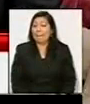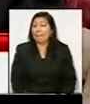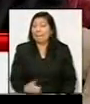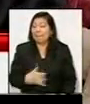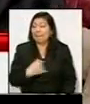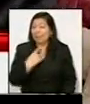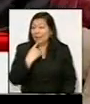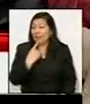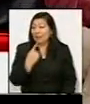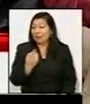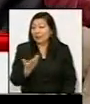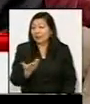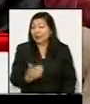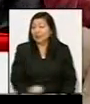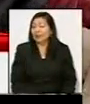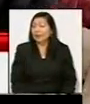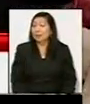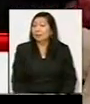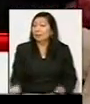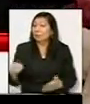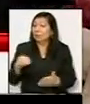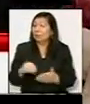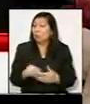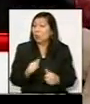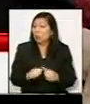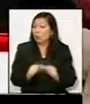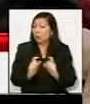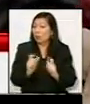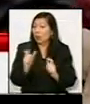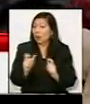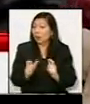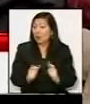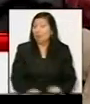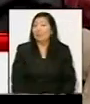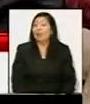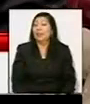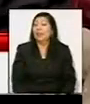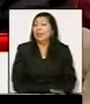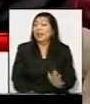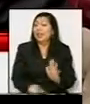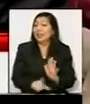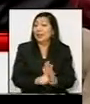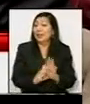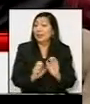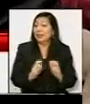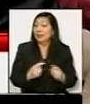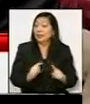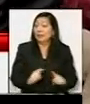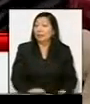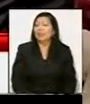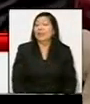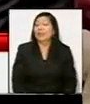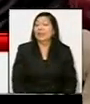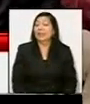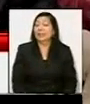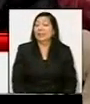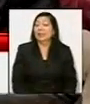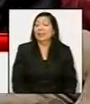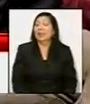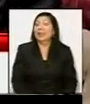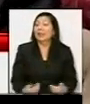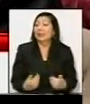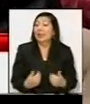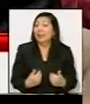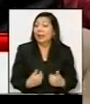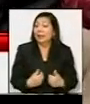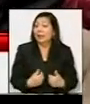sentido presidenta creo que el poner el número de los miembros del congreso en el ámbito de la ley le va a permitir al parlamento tener